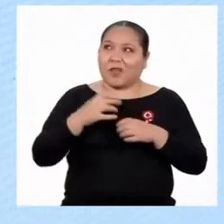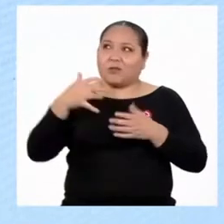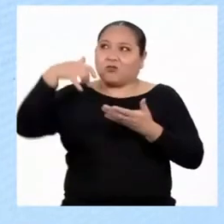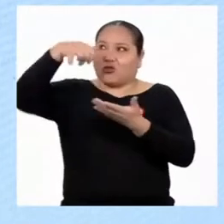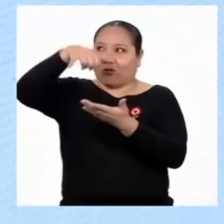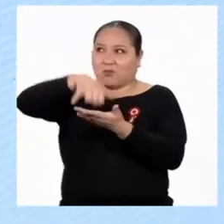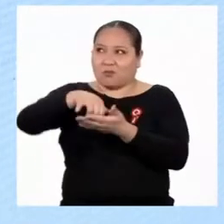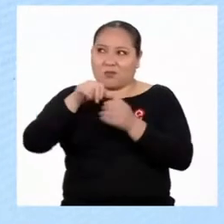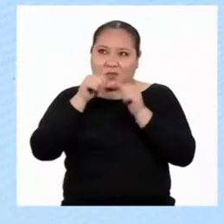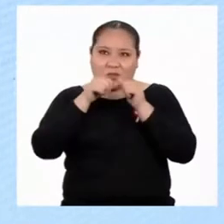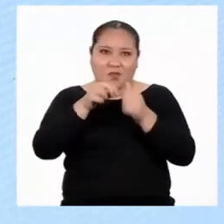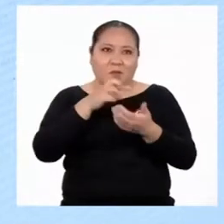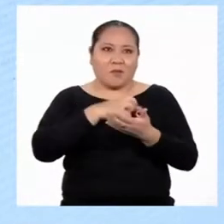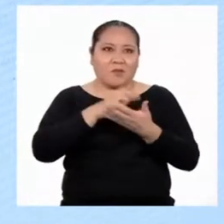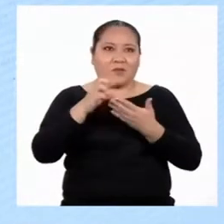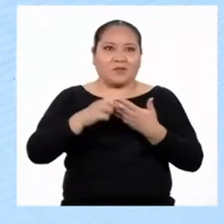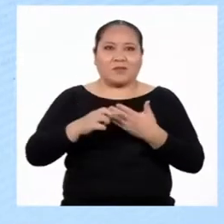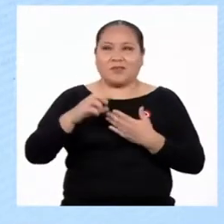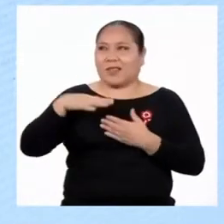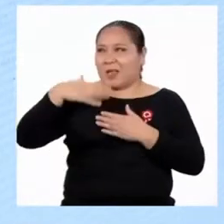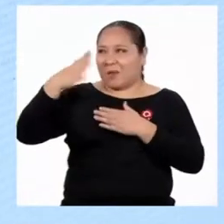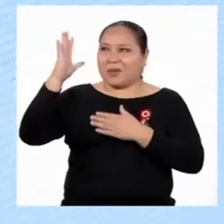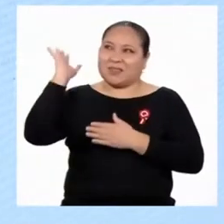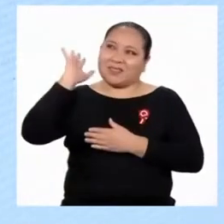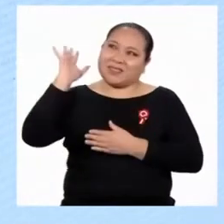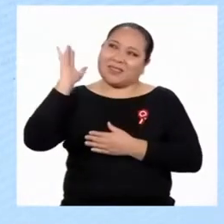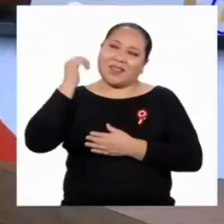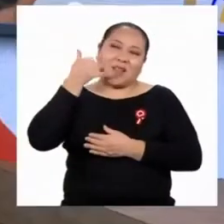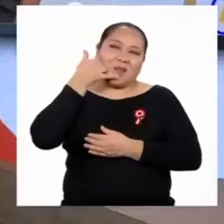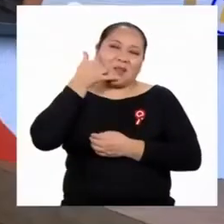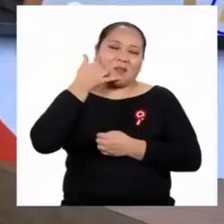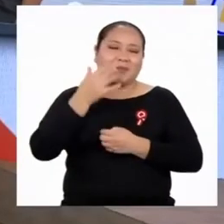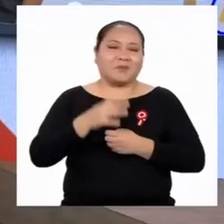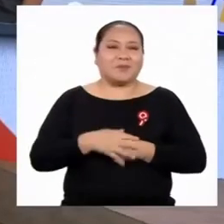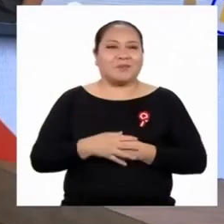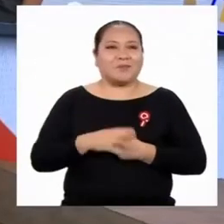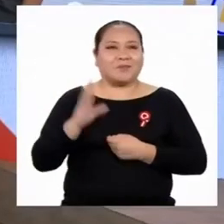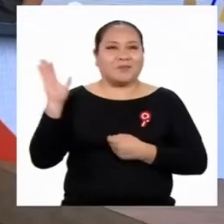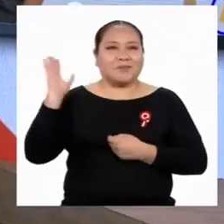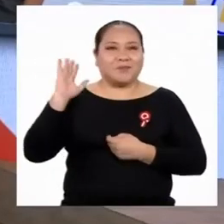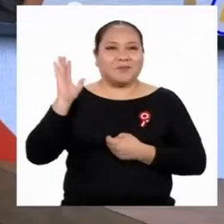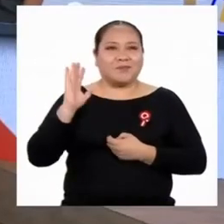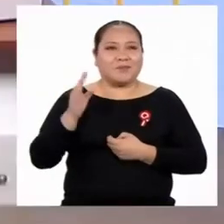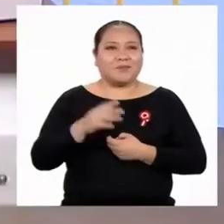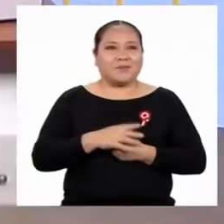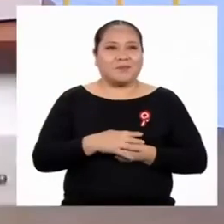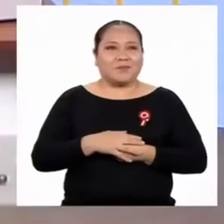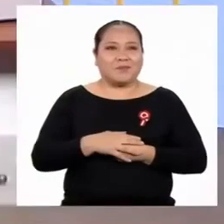con el programa. Hablamos luego. ¡Chao! ¡Chao!